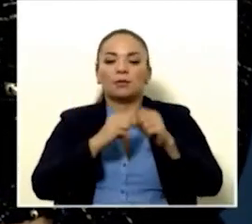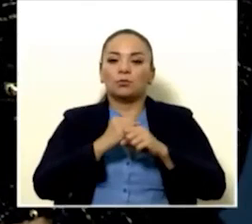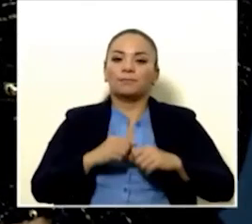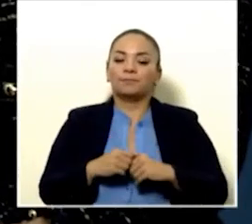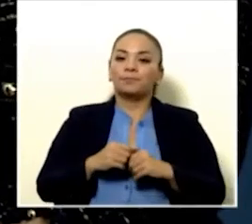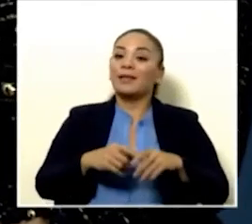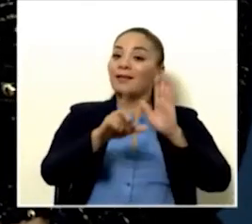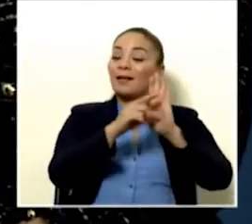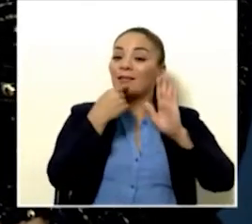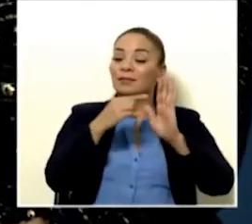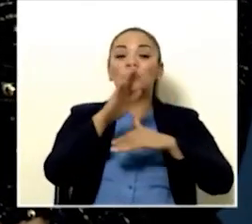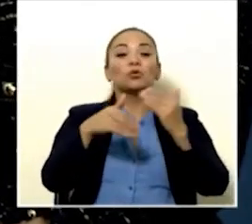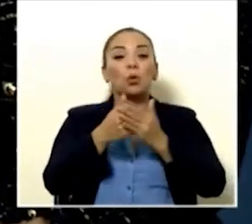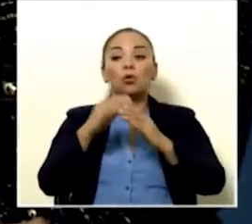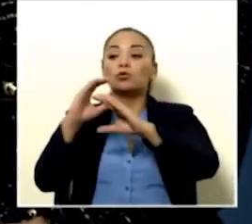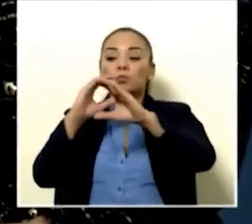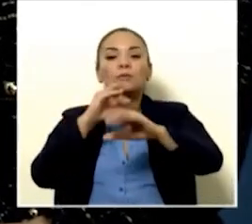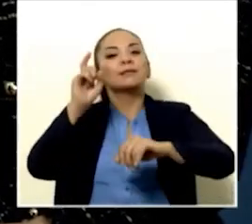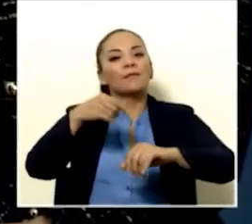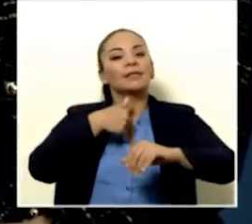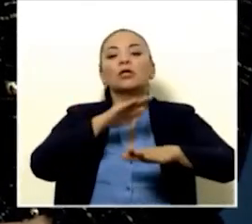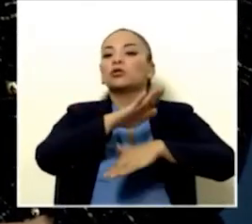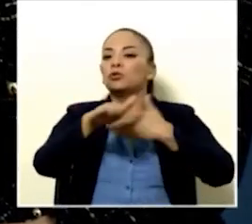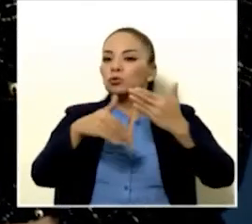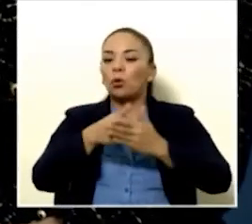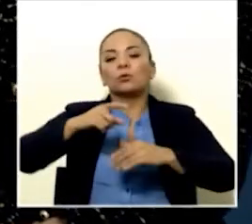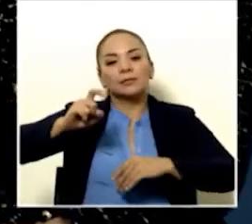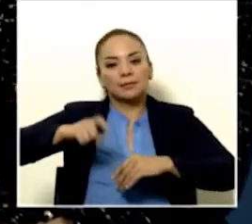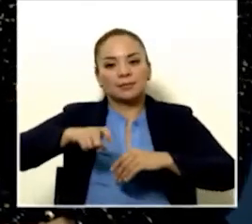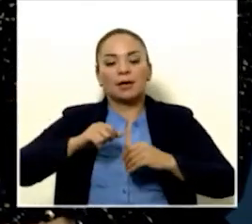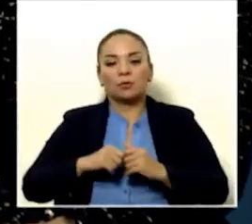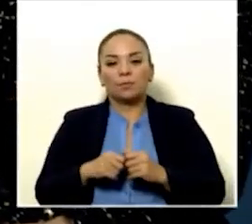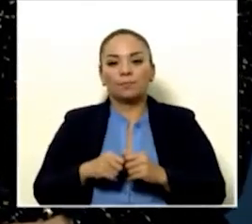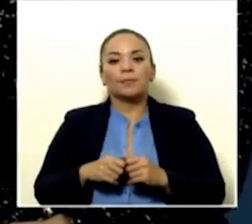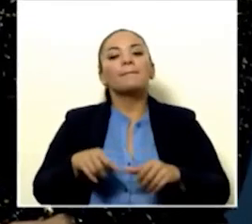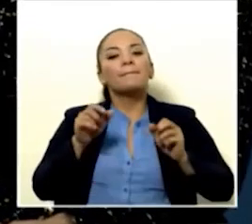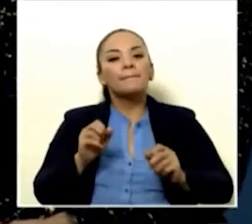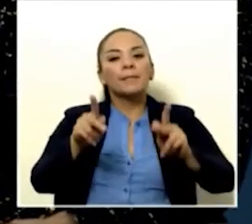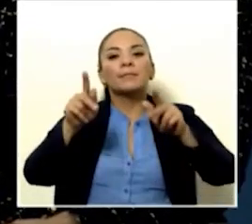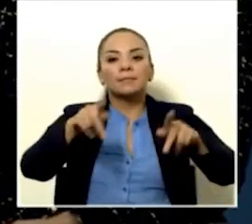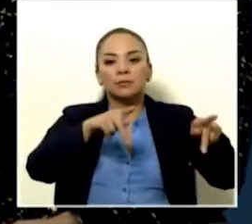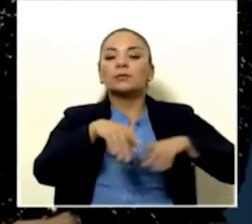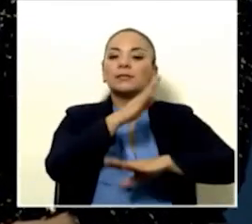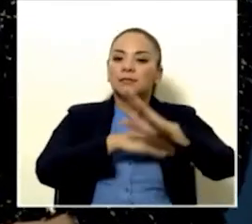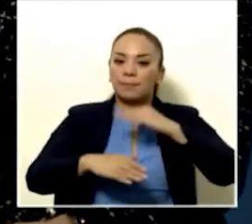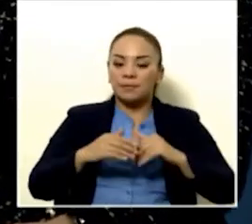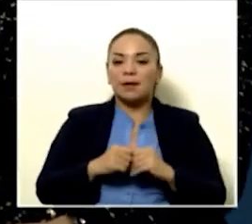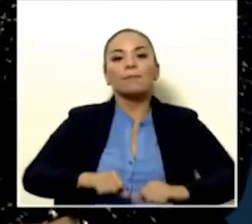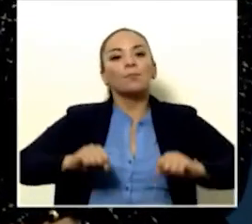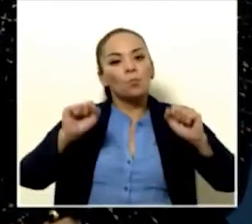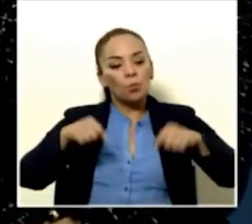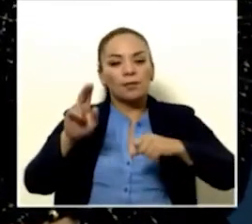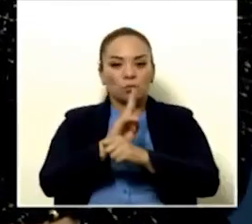las unidades tienen que estar equipadas con los dispositivos para permitir que las personas con discapacidad